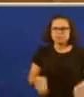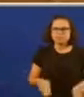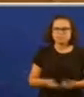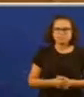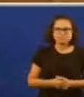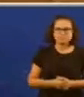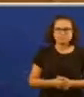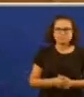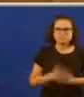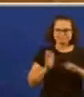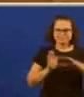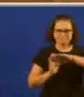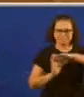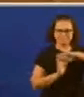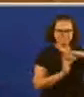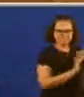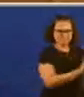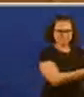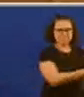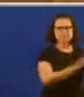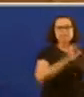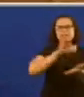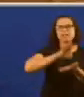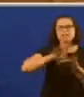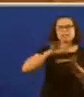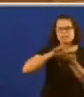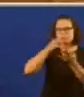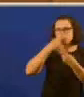dos servizos públicos.